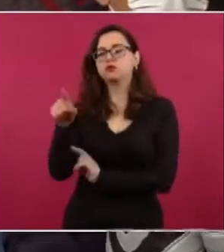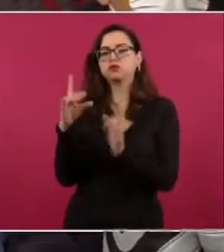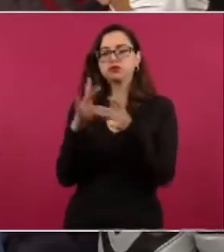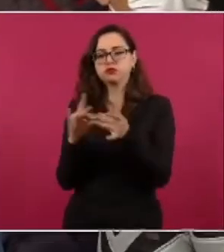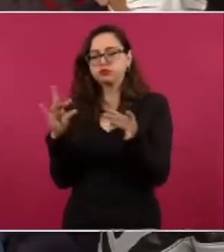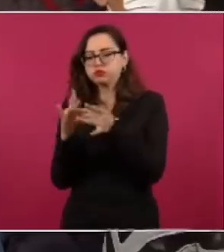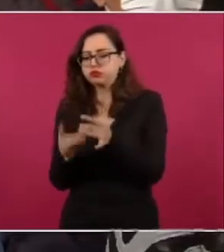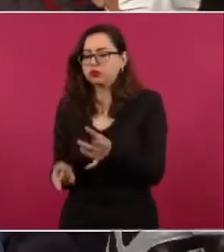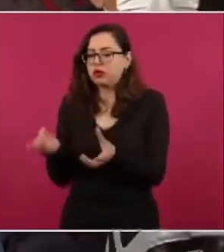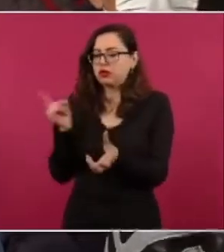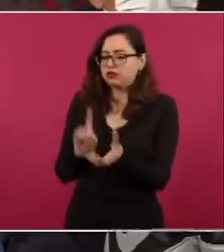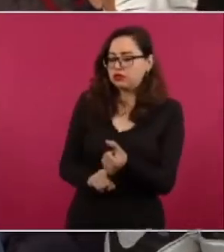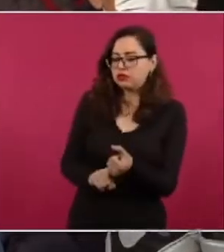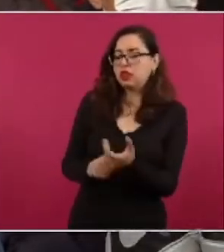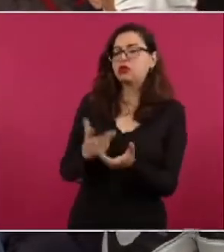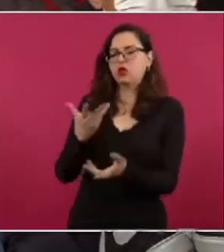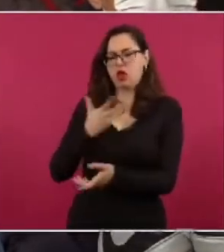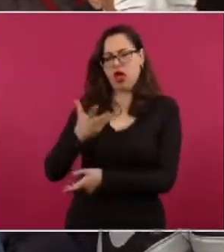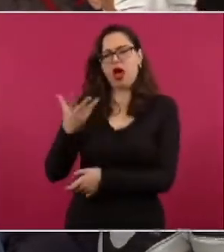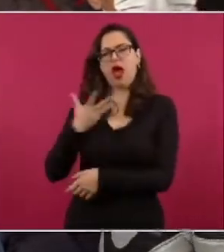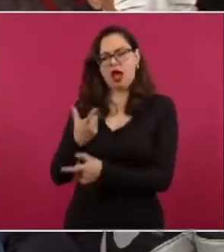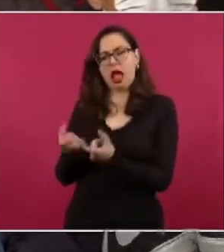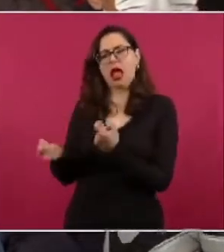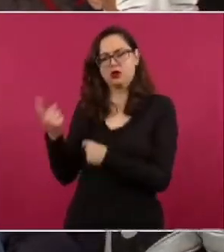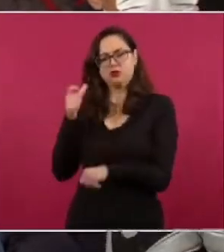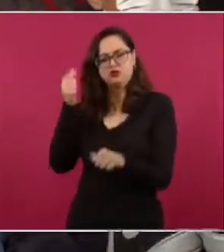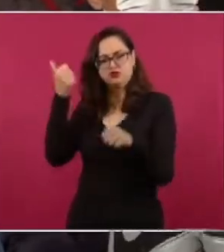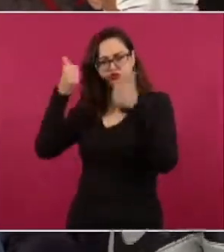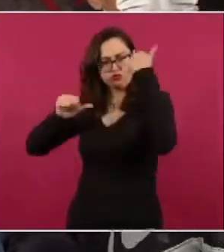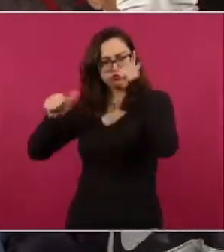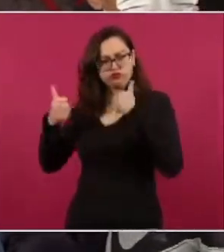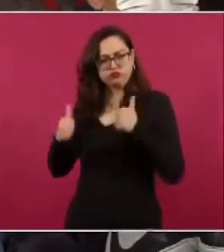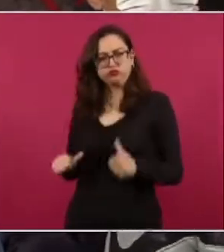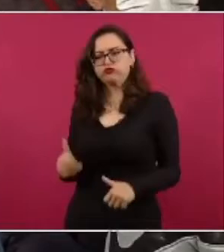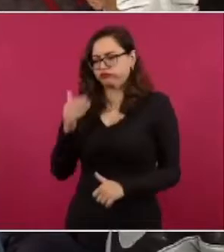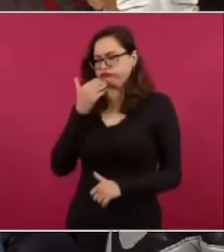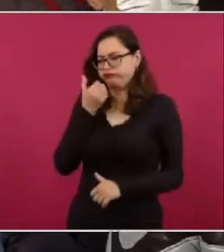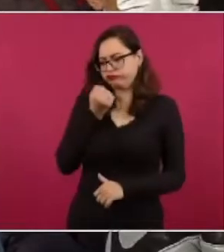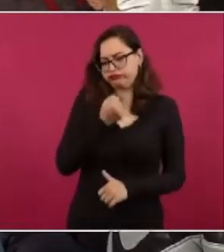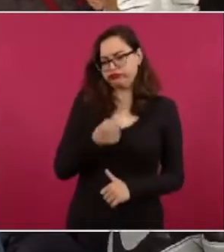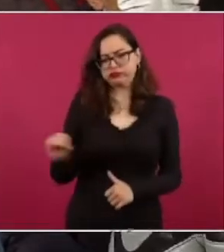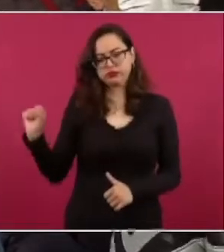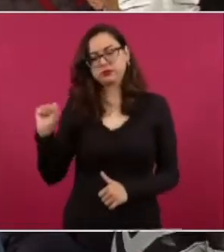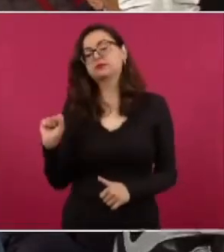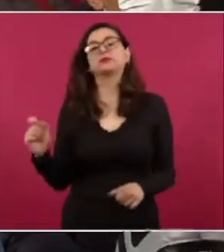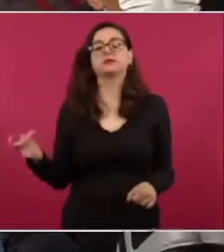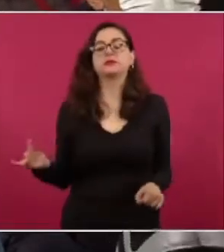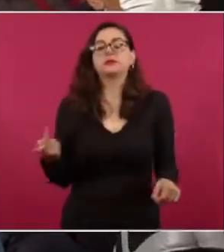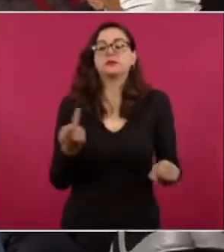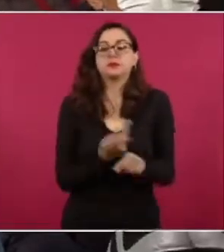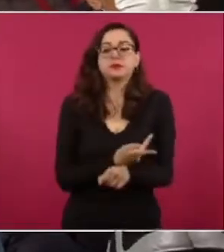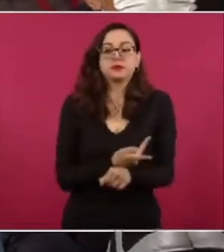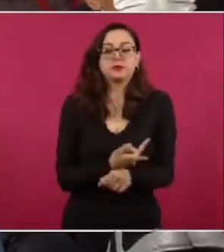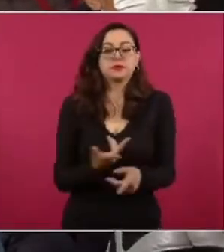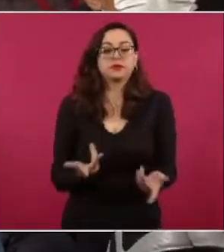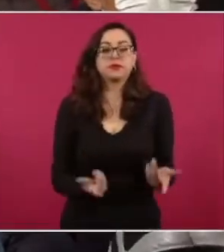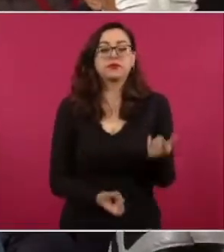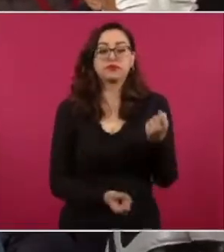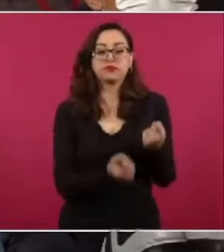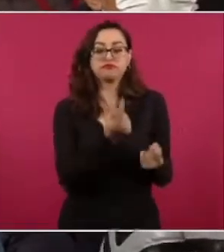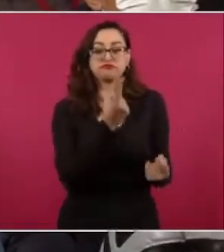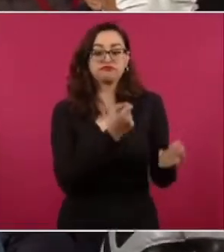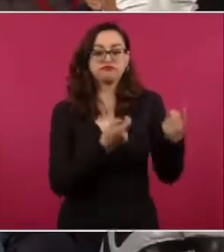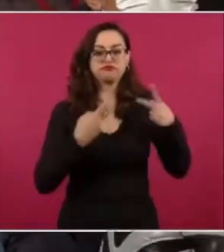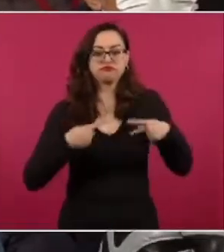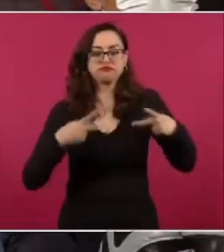Quiero confirmar esta información con Zoé, ya que hay personas que nos han dicho que del IMSS no